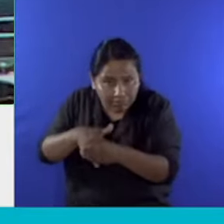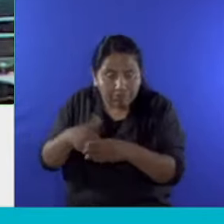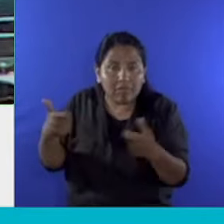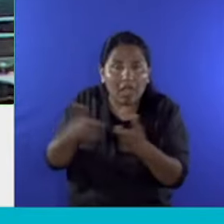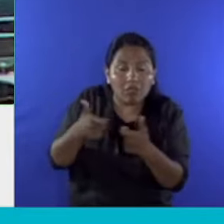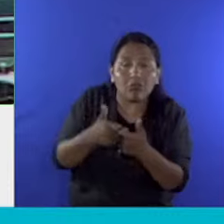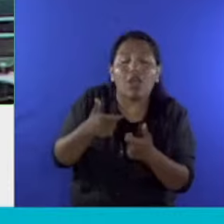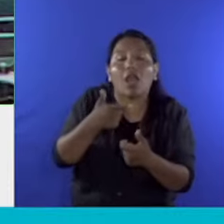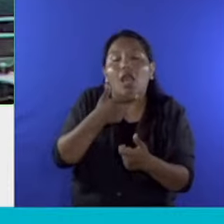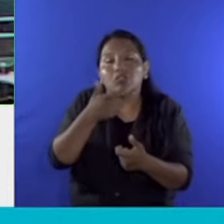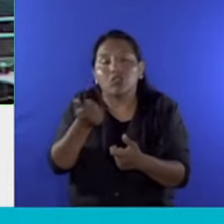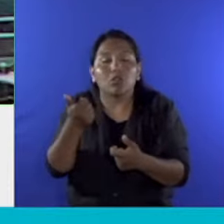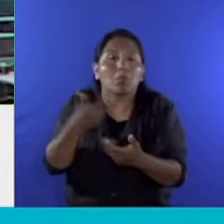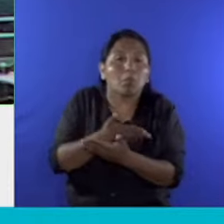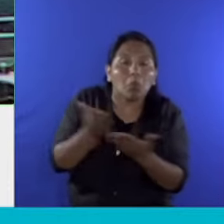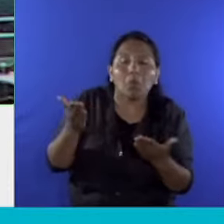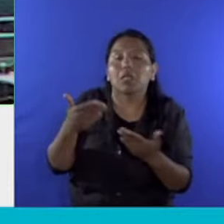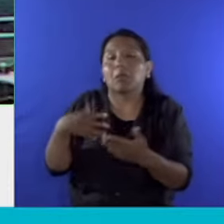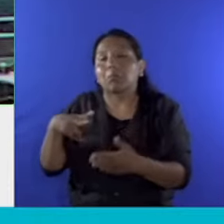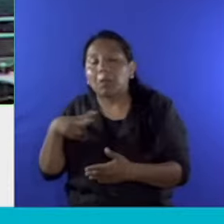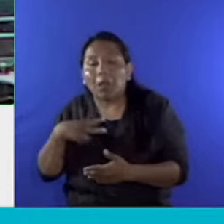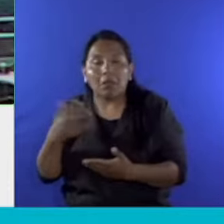asociaciones público-privadas,